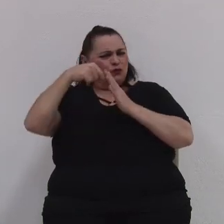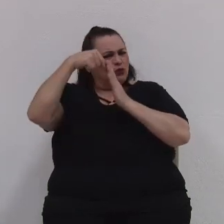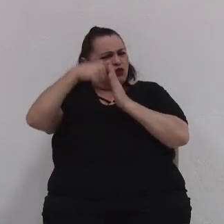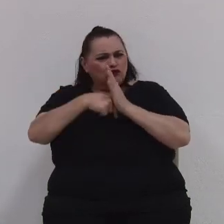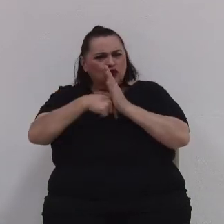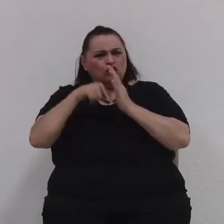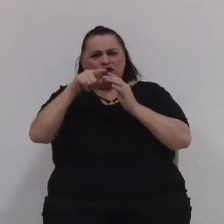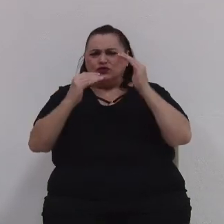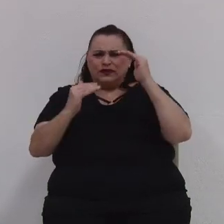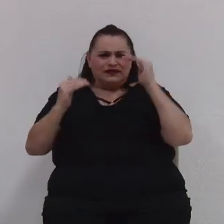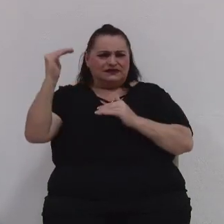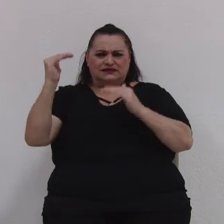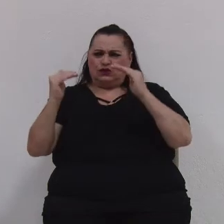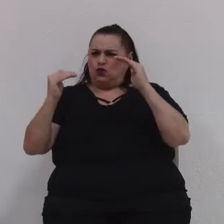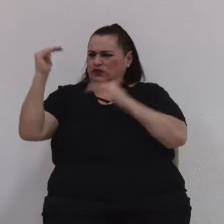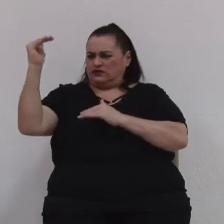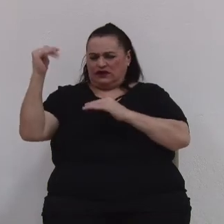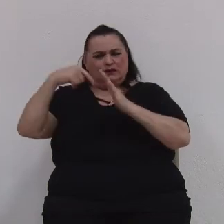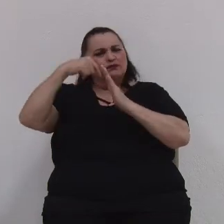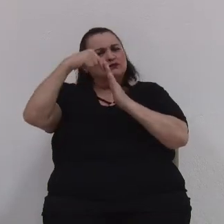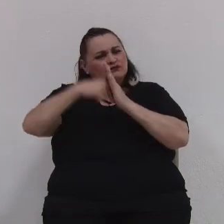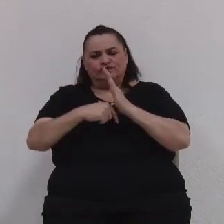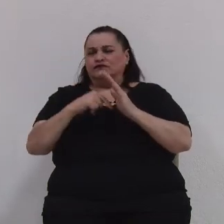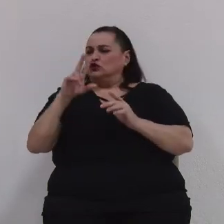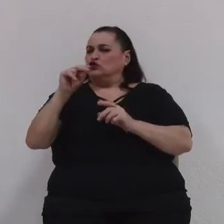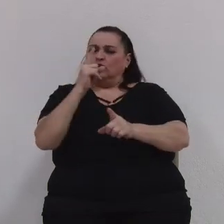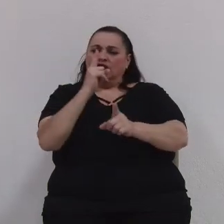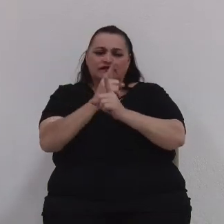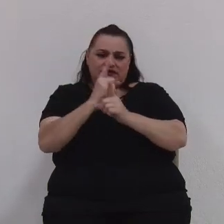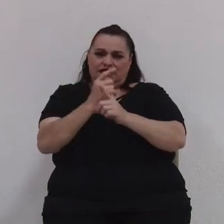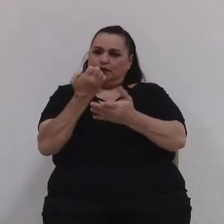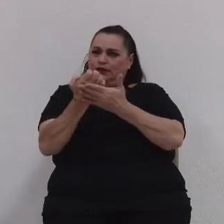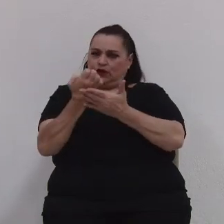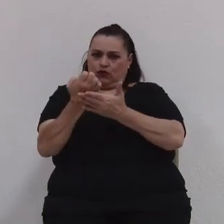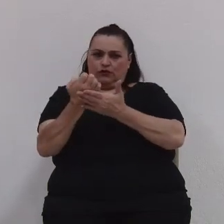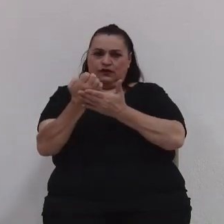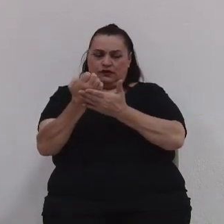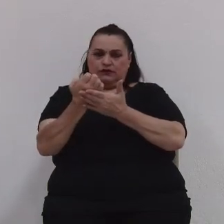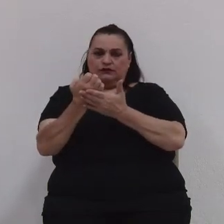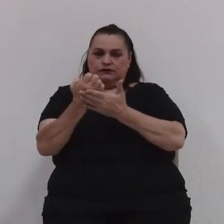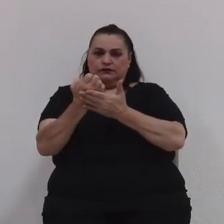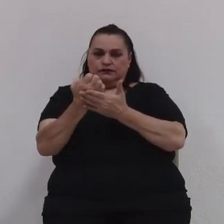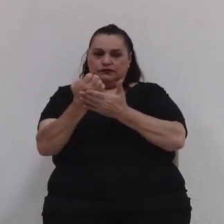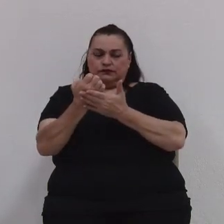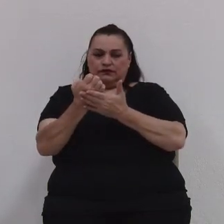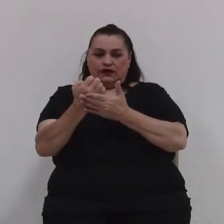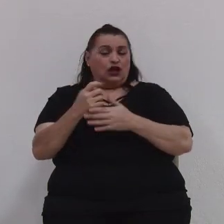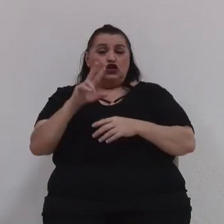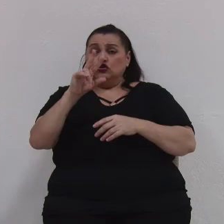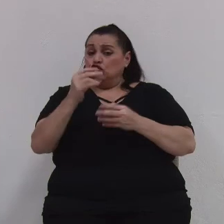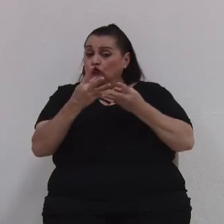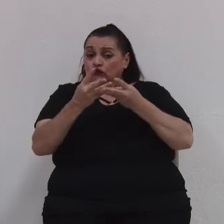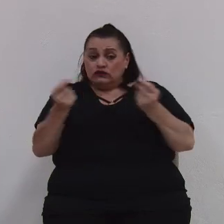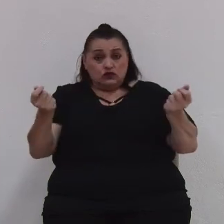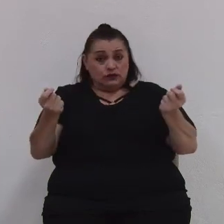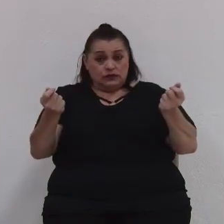Es una desigualdad profundamente ineficiente para la economía. Si no